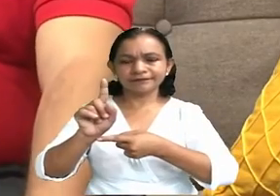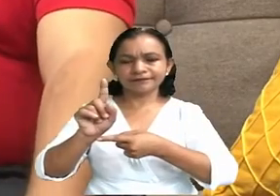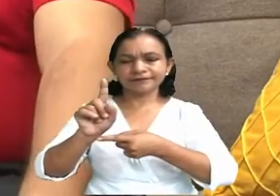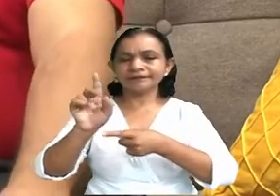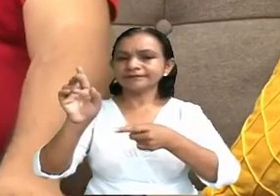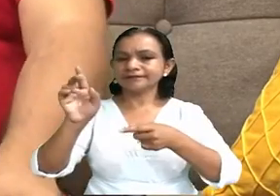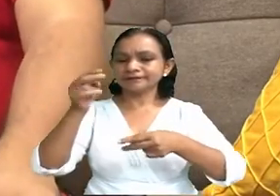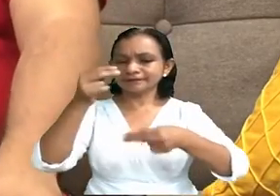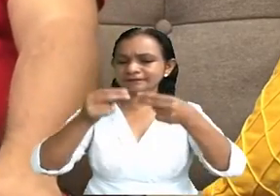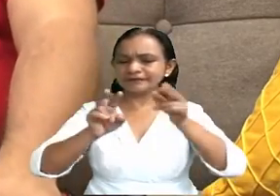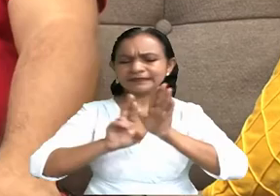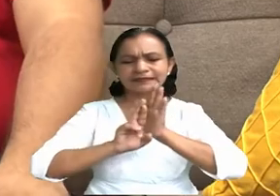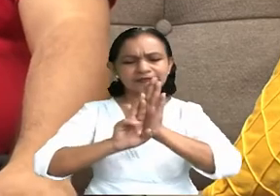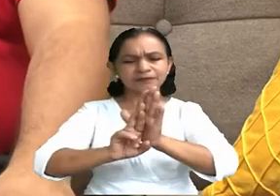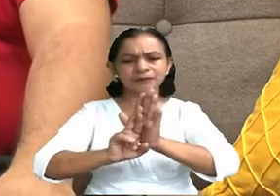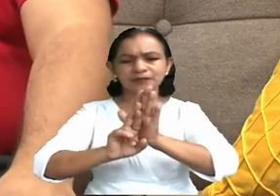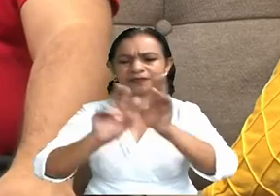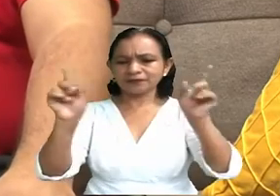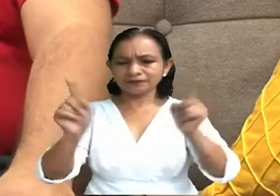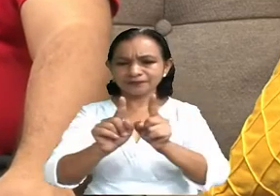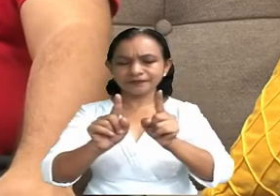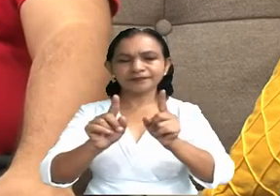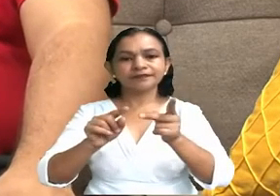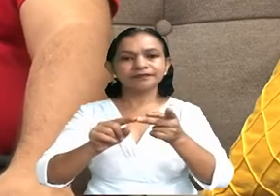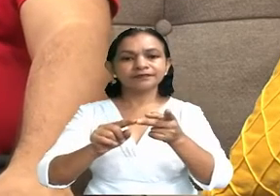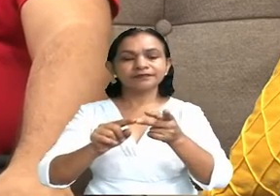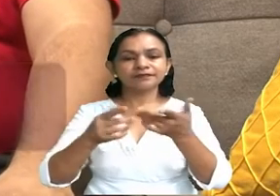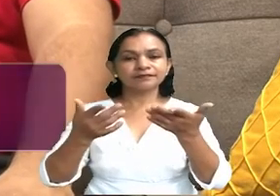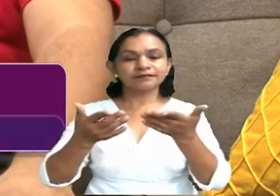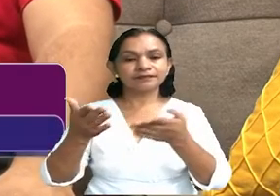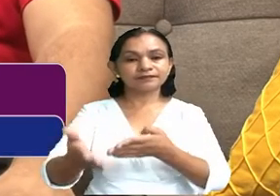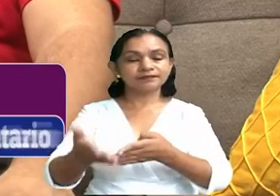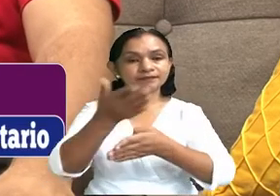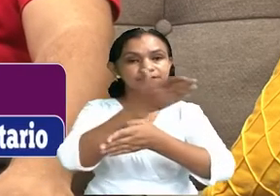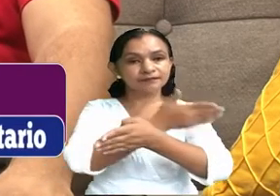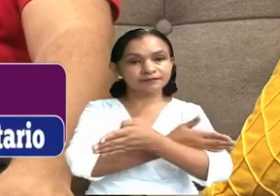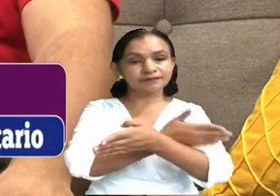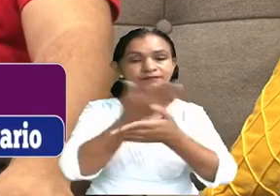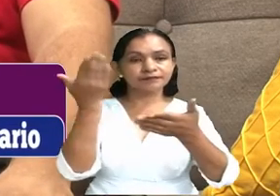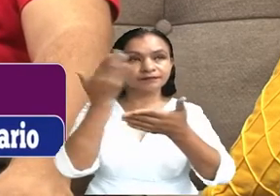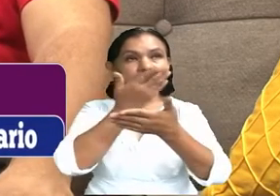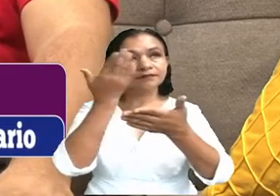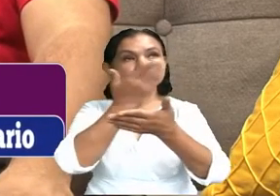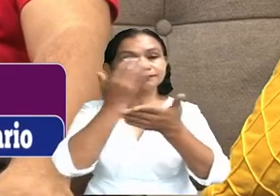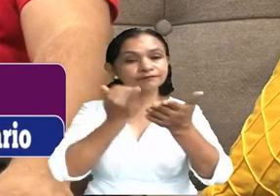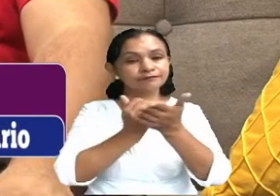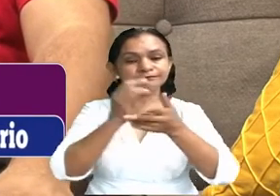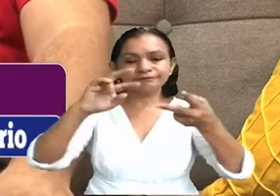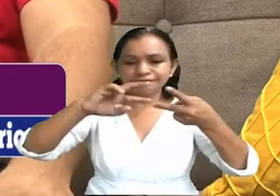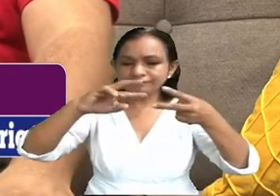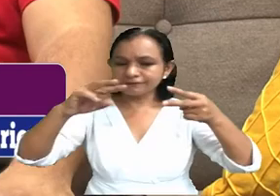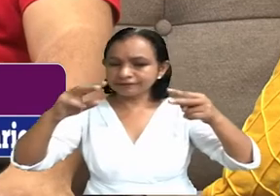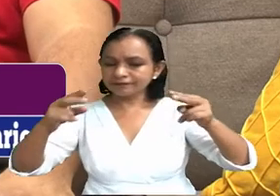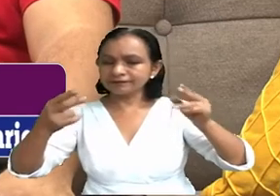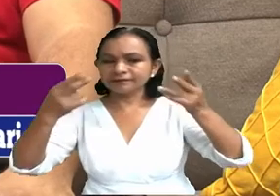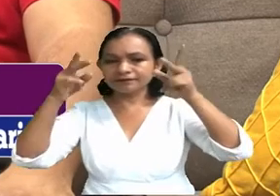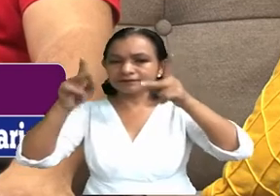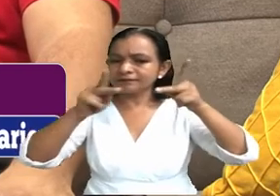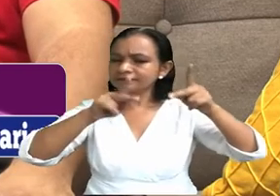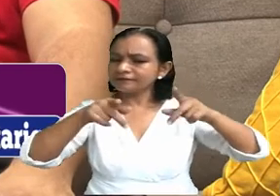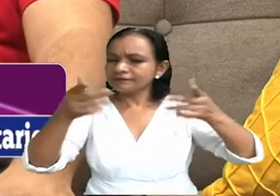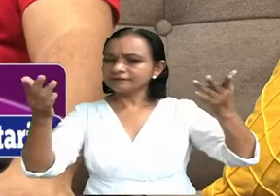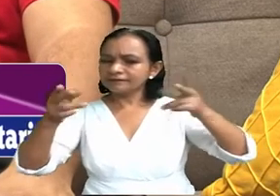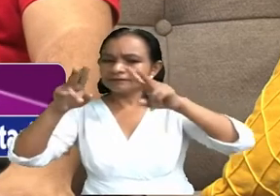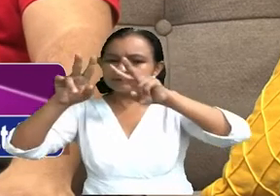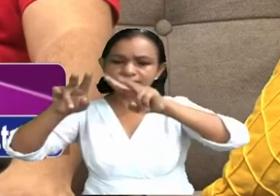¿verdad? Uno, a raíz de la realización del estudio biogenético y social de las personas con